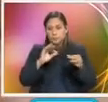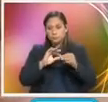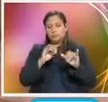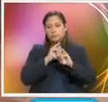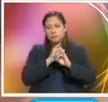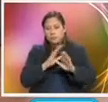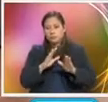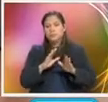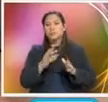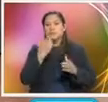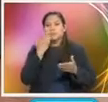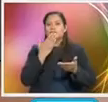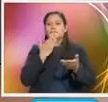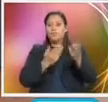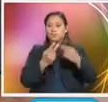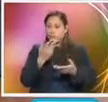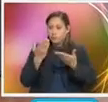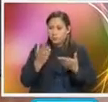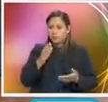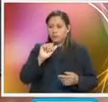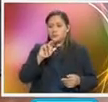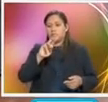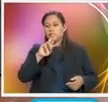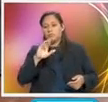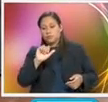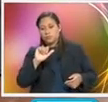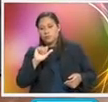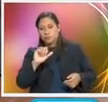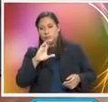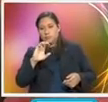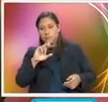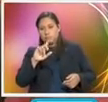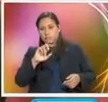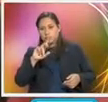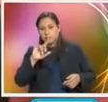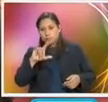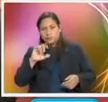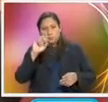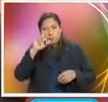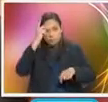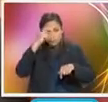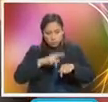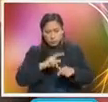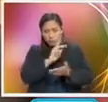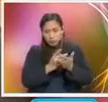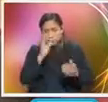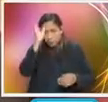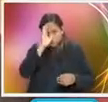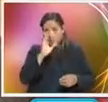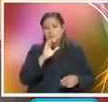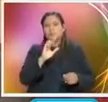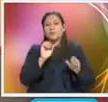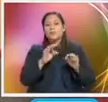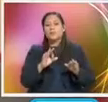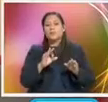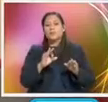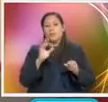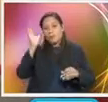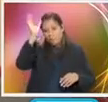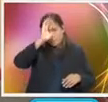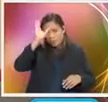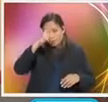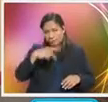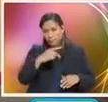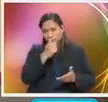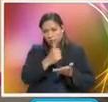conocer la información, le quiero dar la bienvenida a Aura Cervantes Cedillo, quien es subdirectora de Programación Cultural de la Secretaría de Cultura